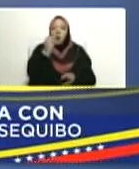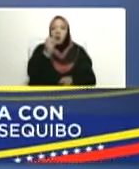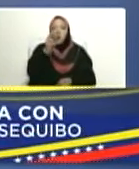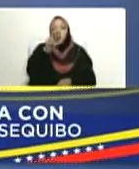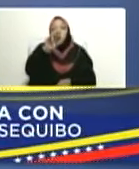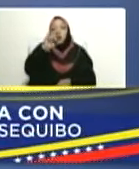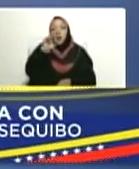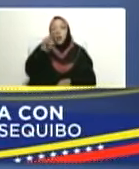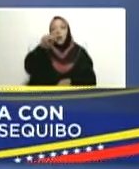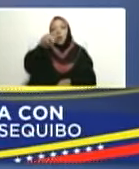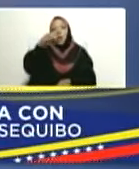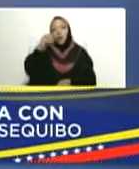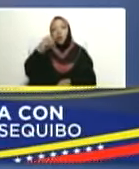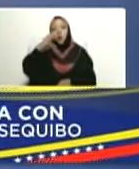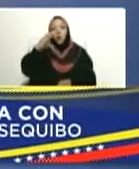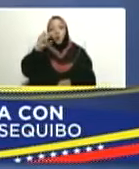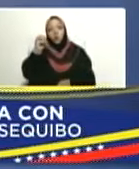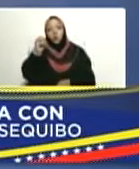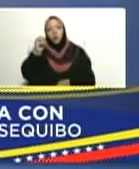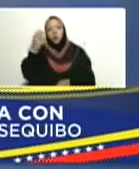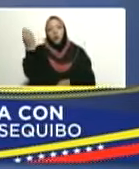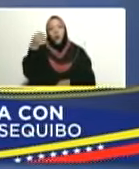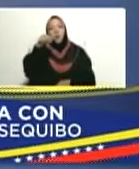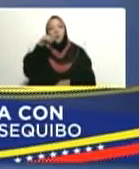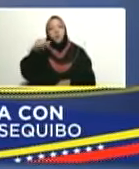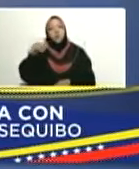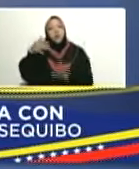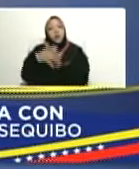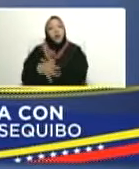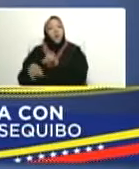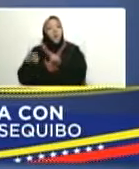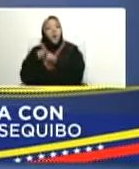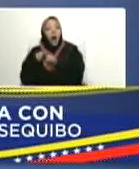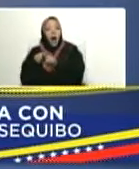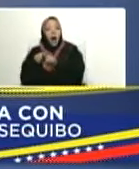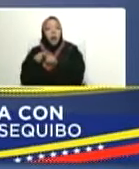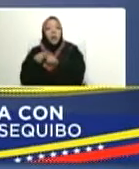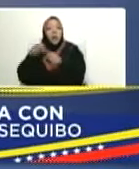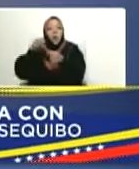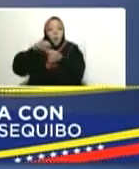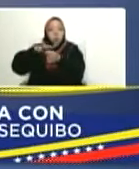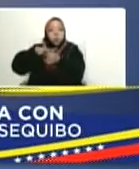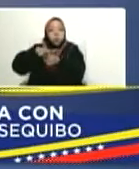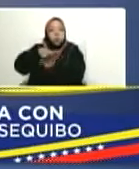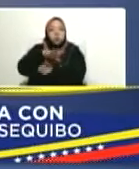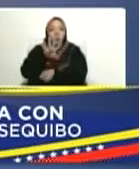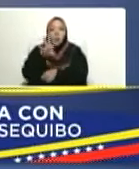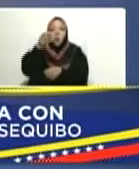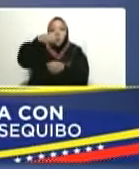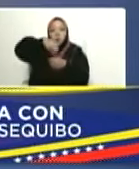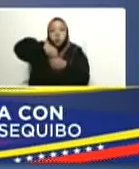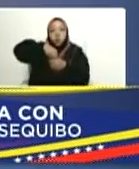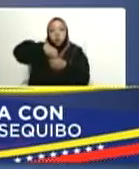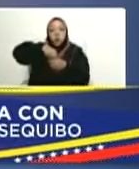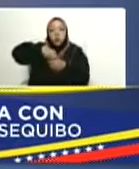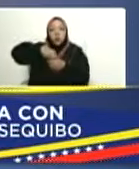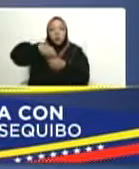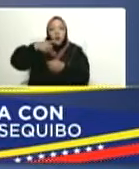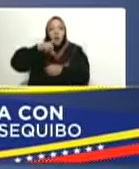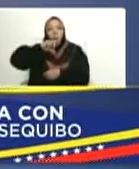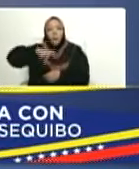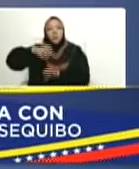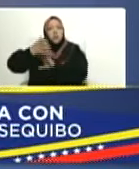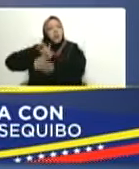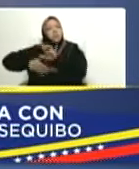ellos. Ahora la amenaza viene también por ahí, porque quieren incubar, están sembrando un